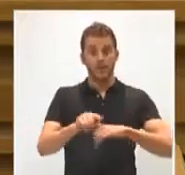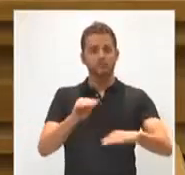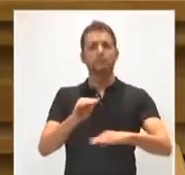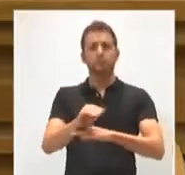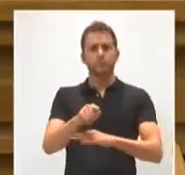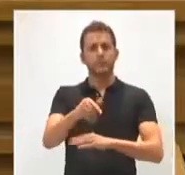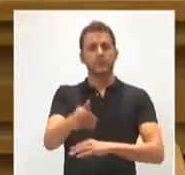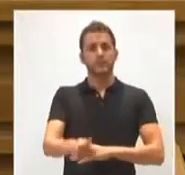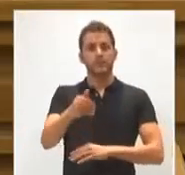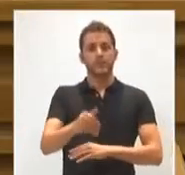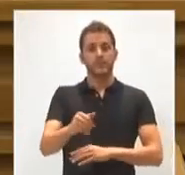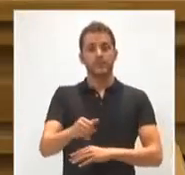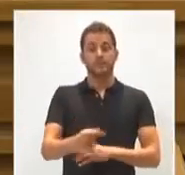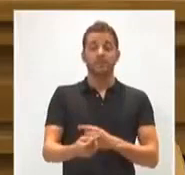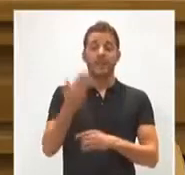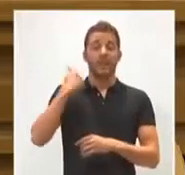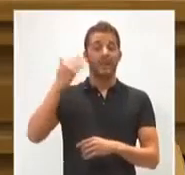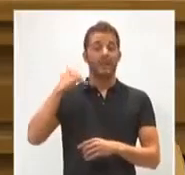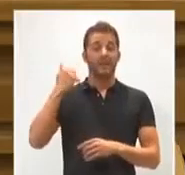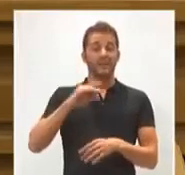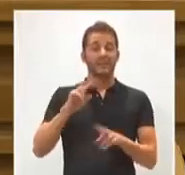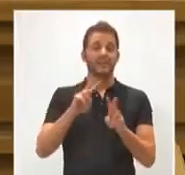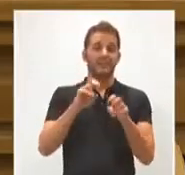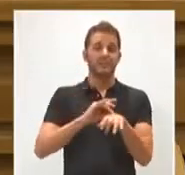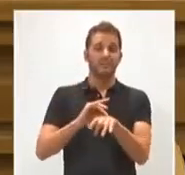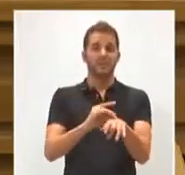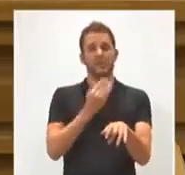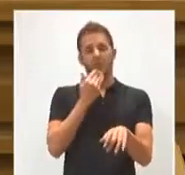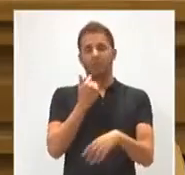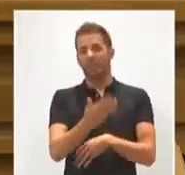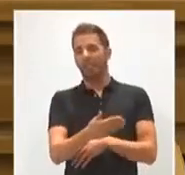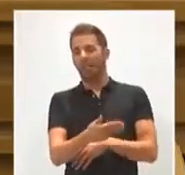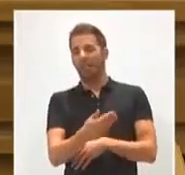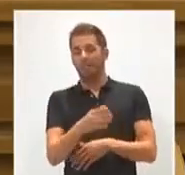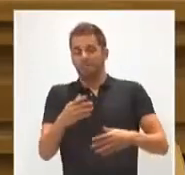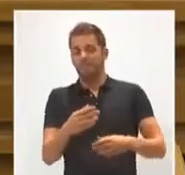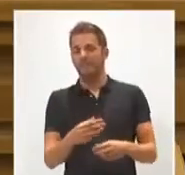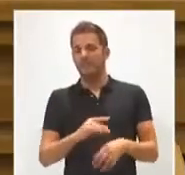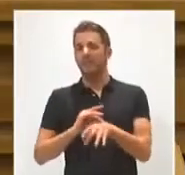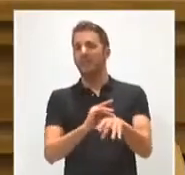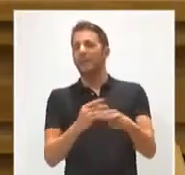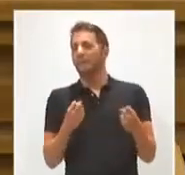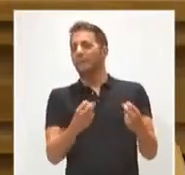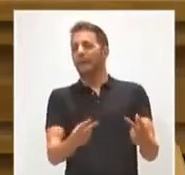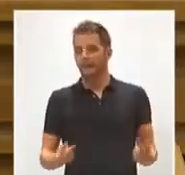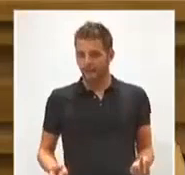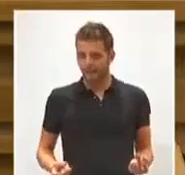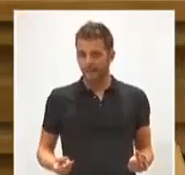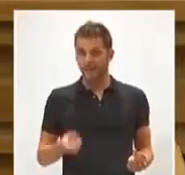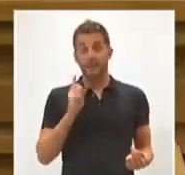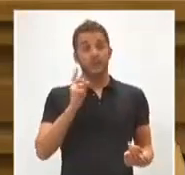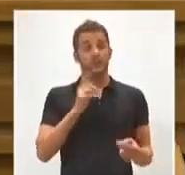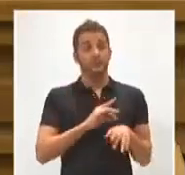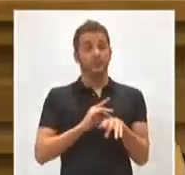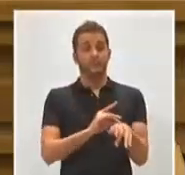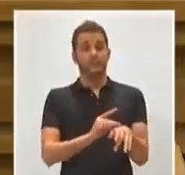durante unos años estuvo simplemente quitando la orientación despreciando total para que van a orientar solo orientaban de cómo quitar de